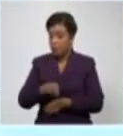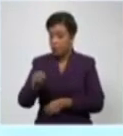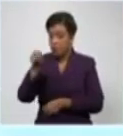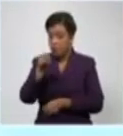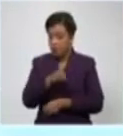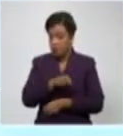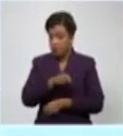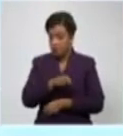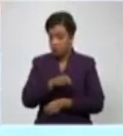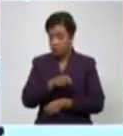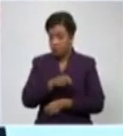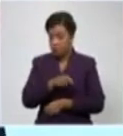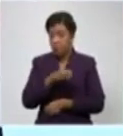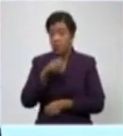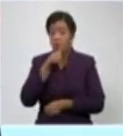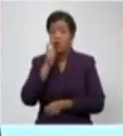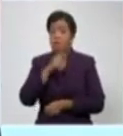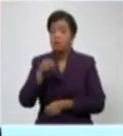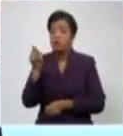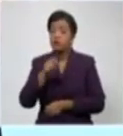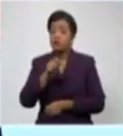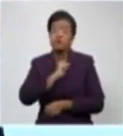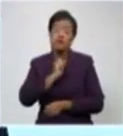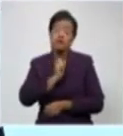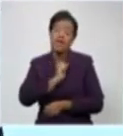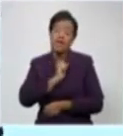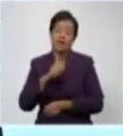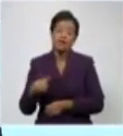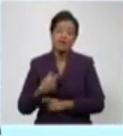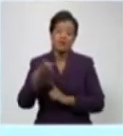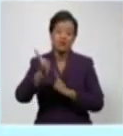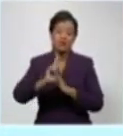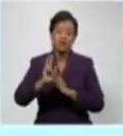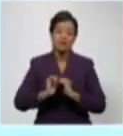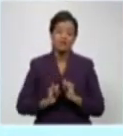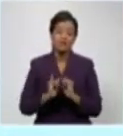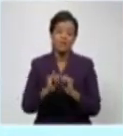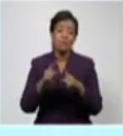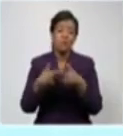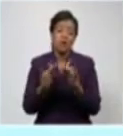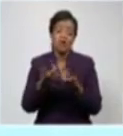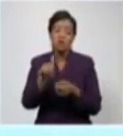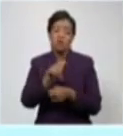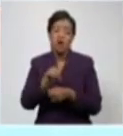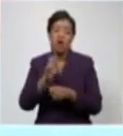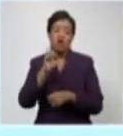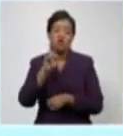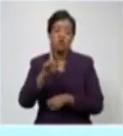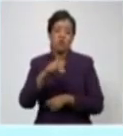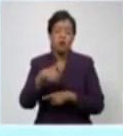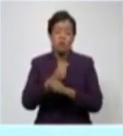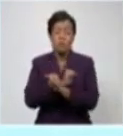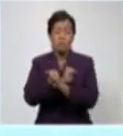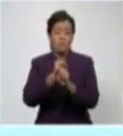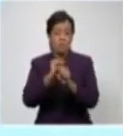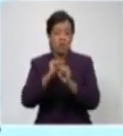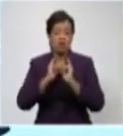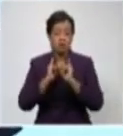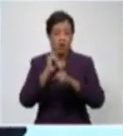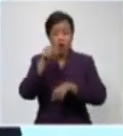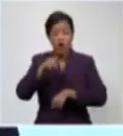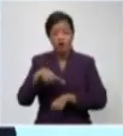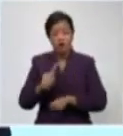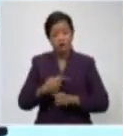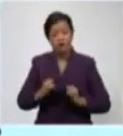Digo yo, quizás lo prohibieron para que no llegara al noticiero, porque iba a ser la bomba el próximo lunes, no hoy, nosotros aquí en el